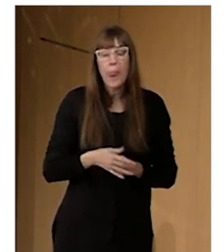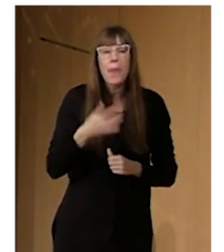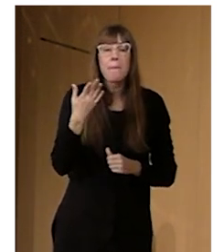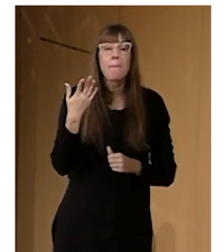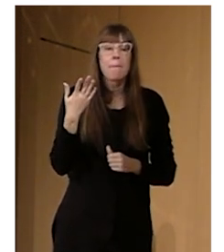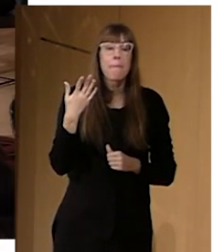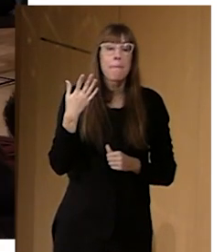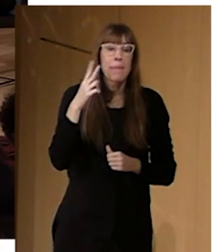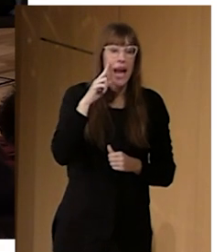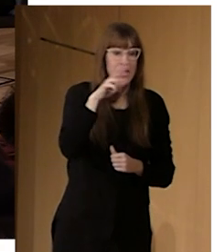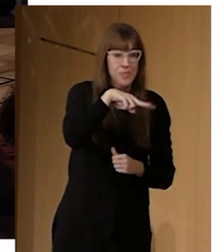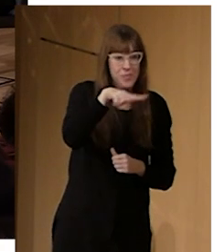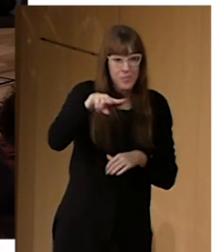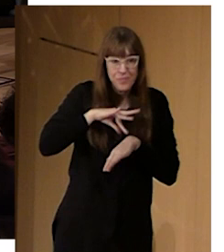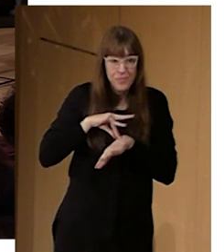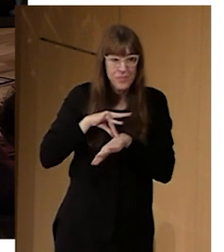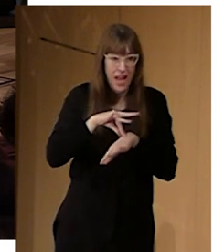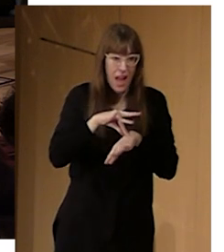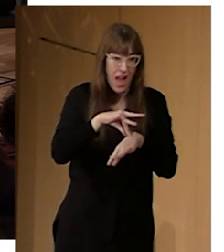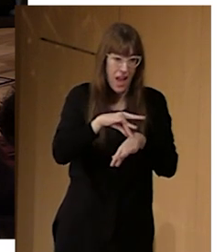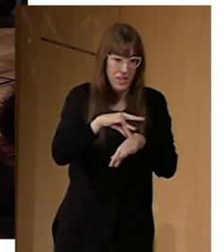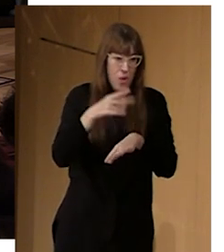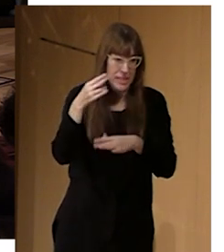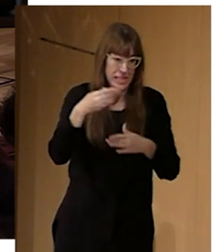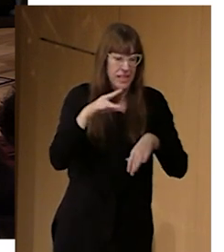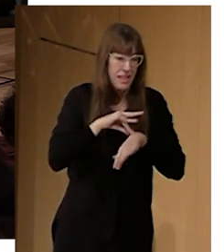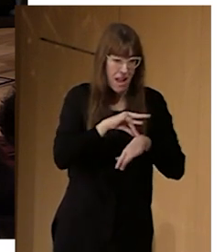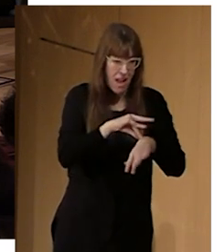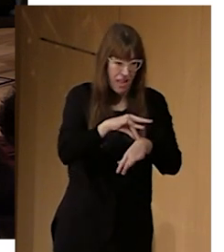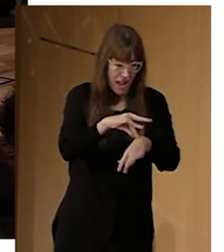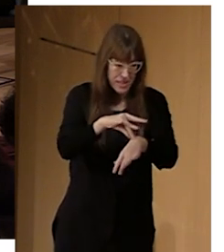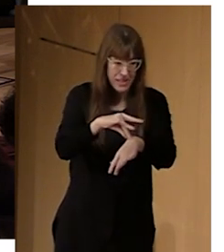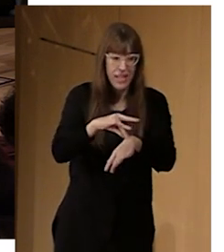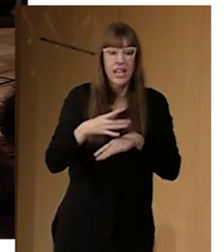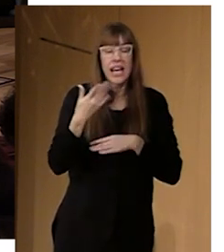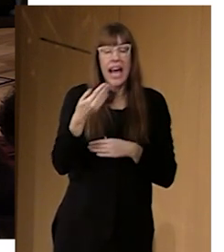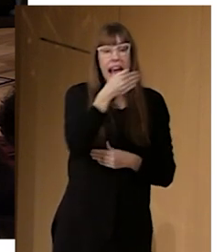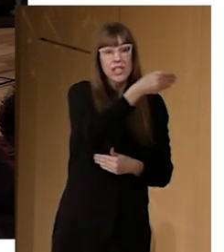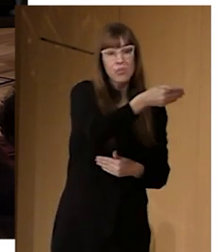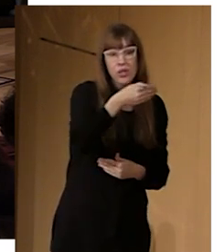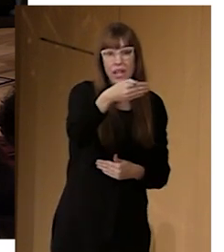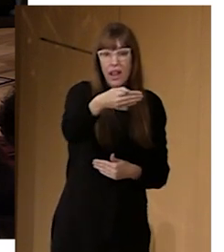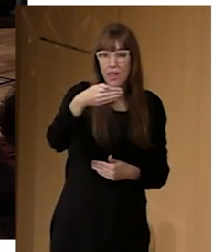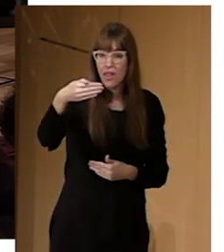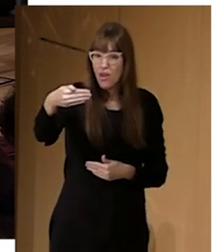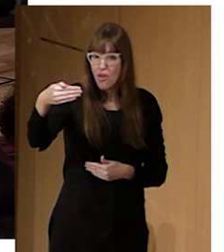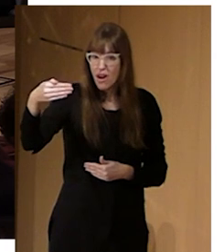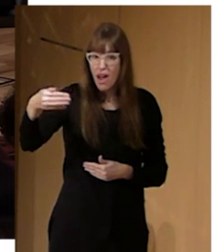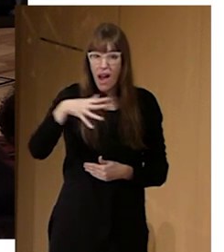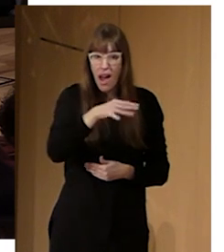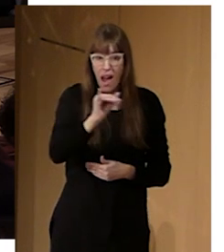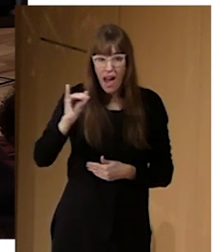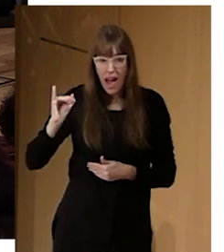visitas a las exposiciones en las que lo que les pedimos es que sin abandonar el rigor